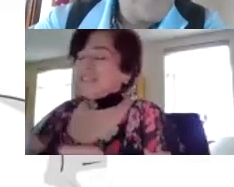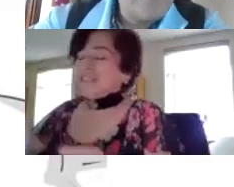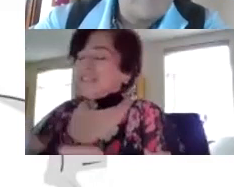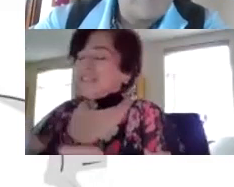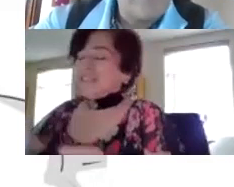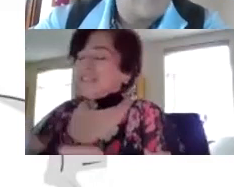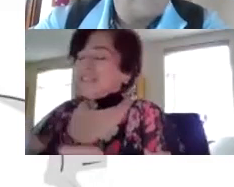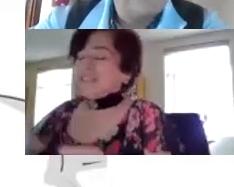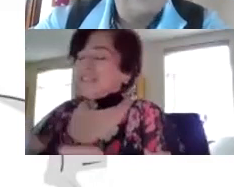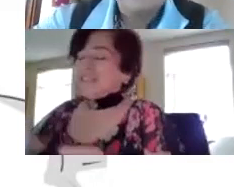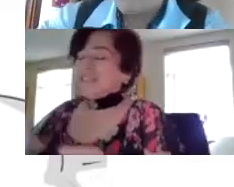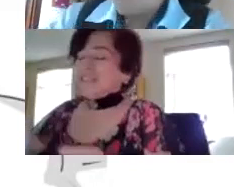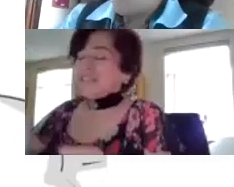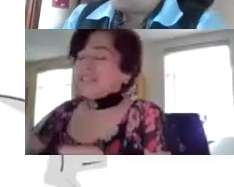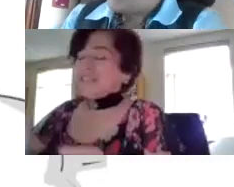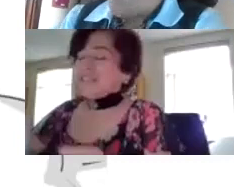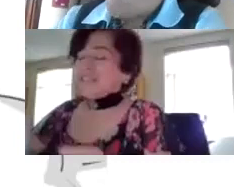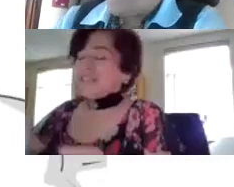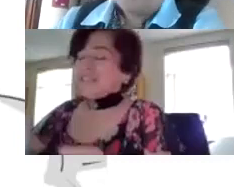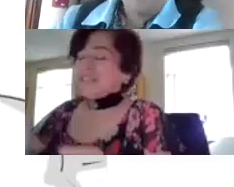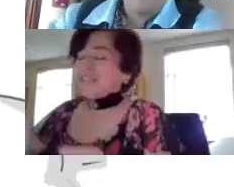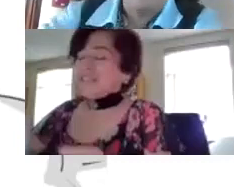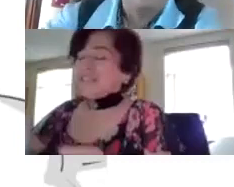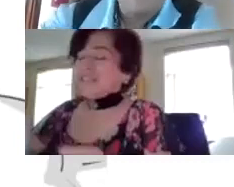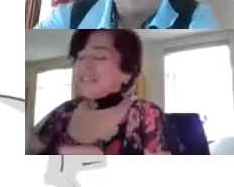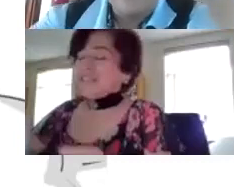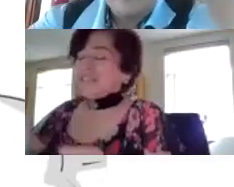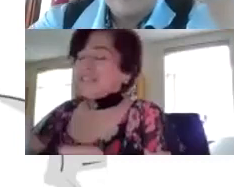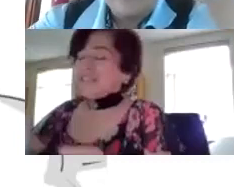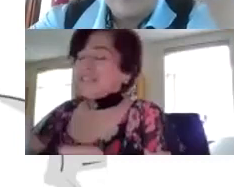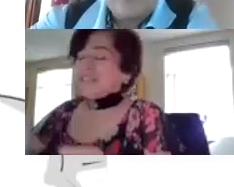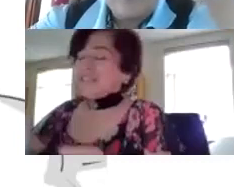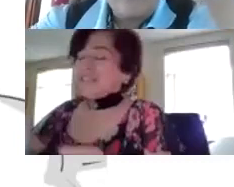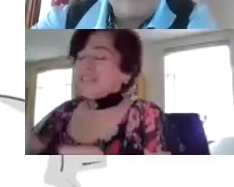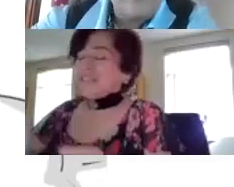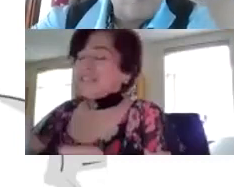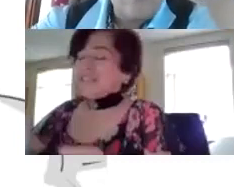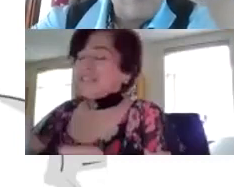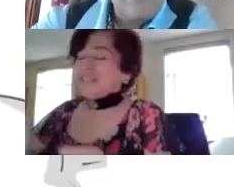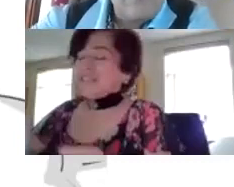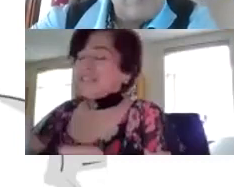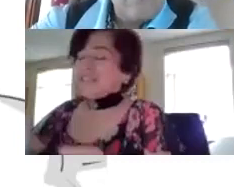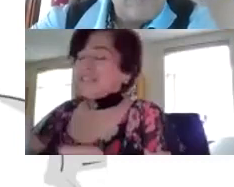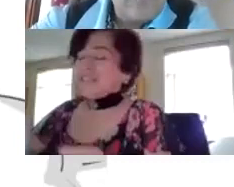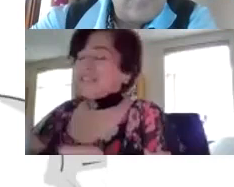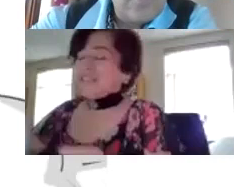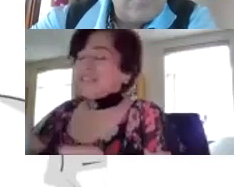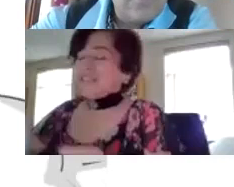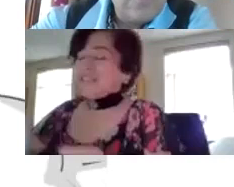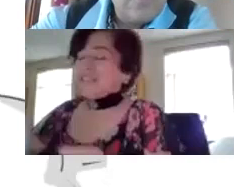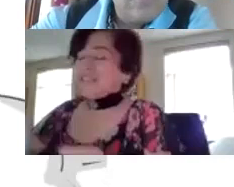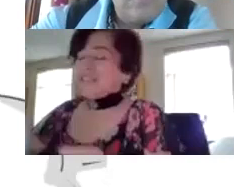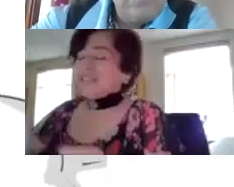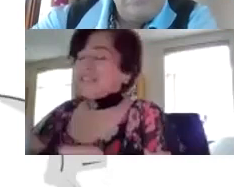¿Qué situación vamos a atender primero? ¿Ok? En este caso es una quemadura. ¿Qué pasaría si, por ejemplo, fuese una hemorragia